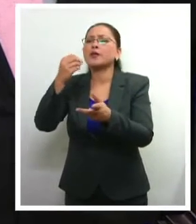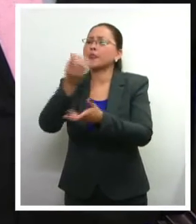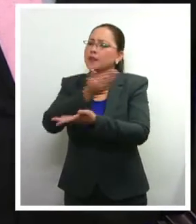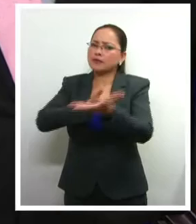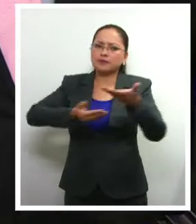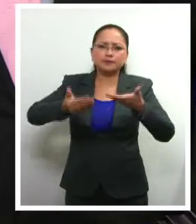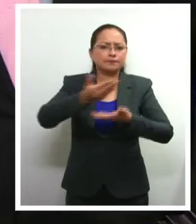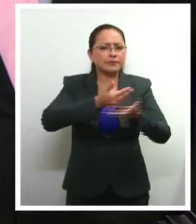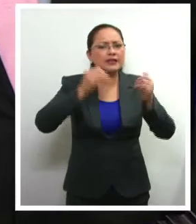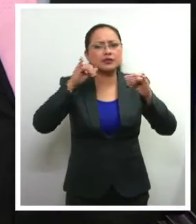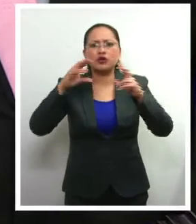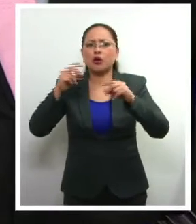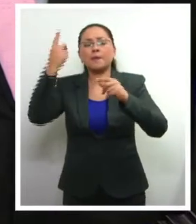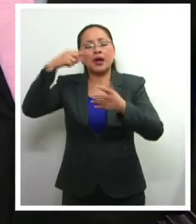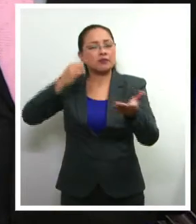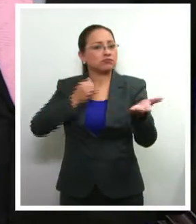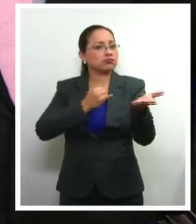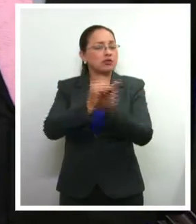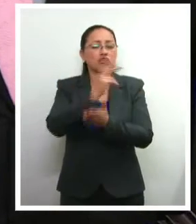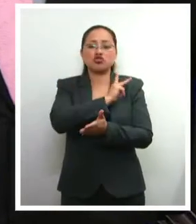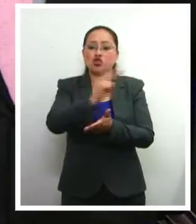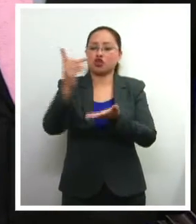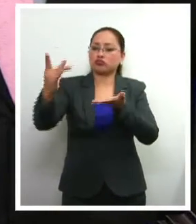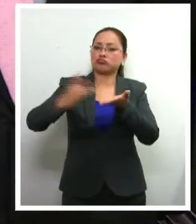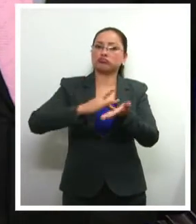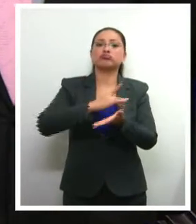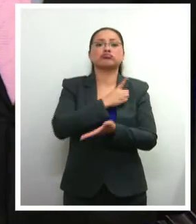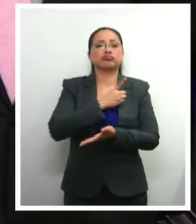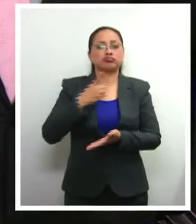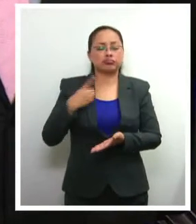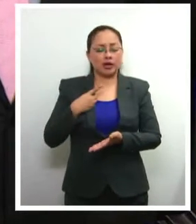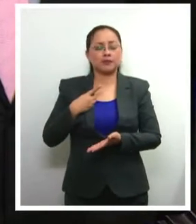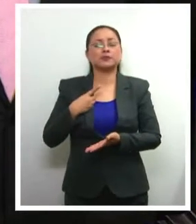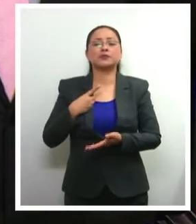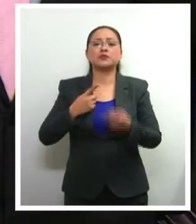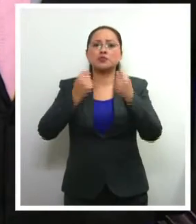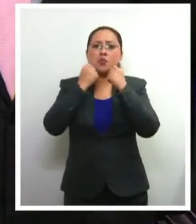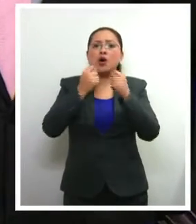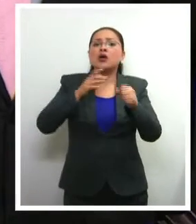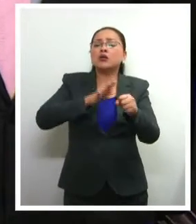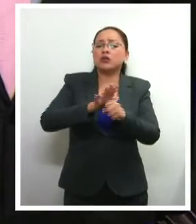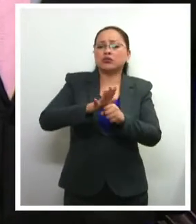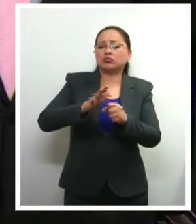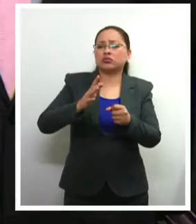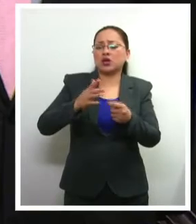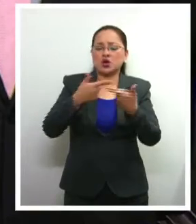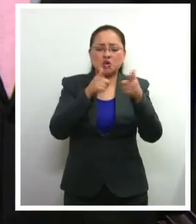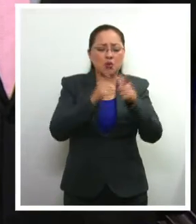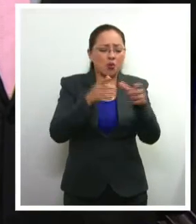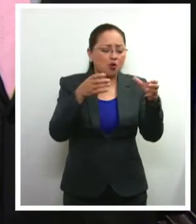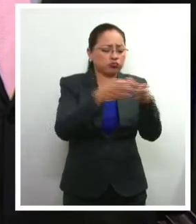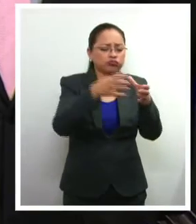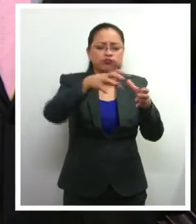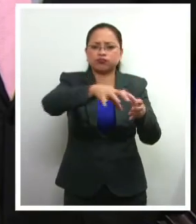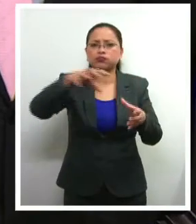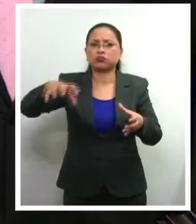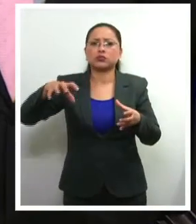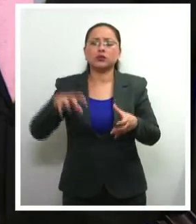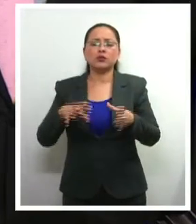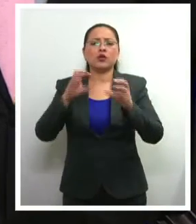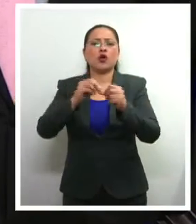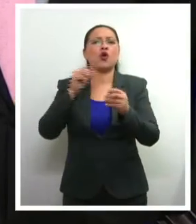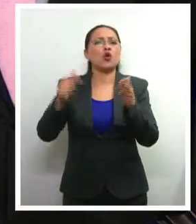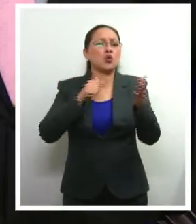adicionales que deben de ser apoyados por todos, sin importar circunscripciones políticas y